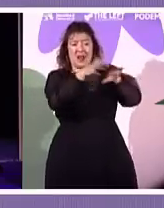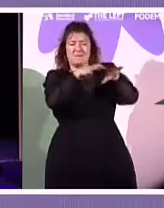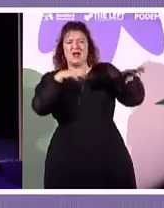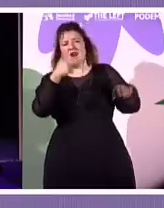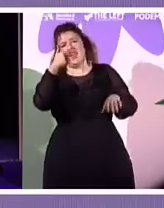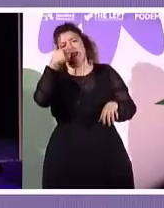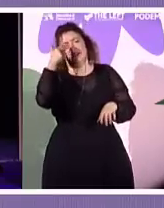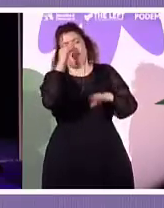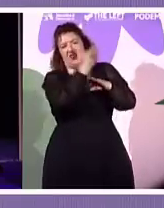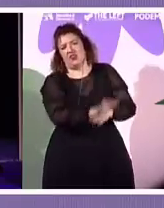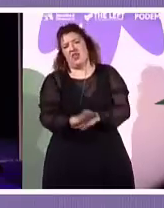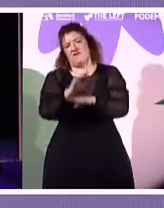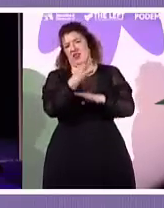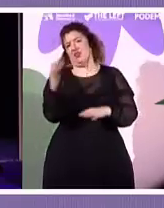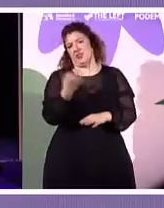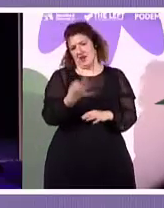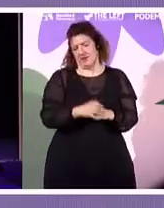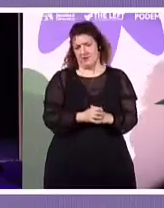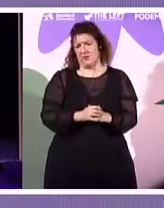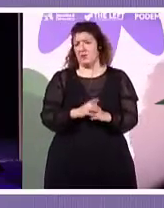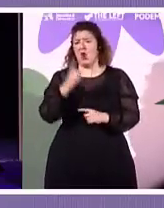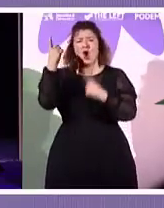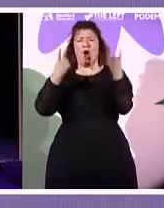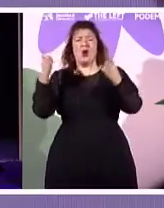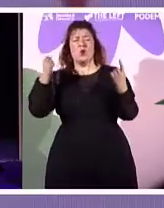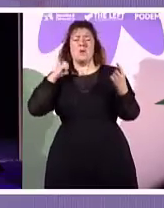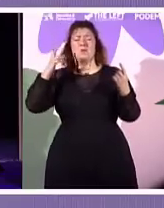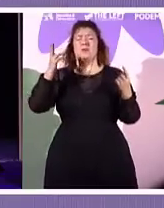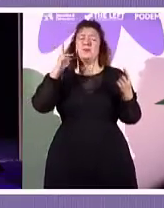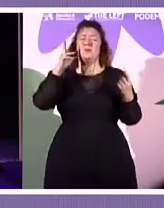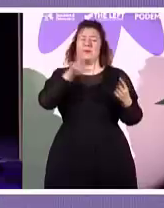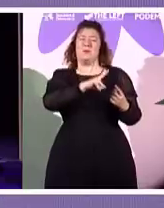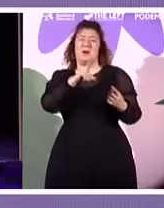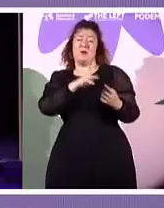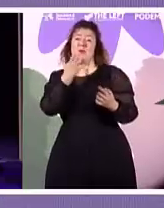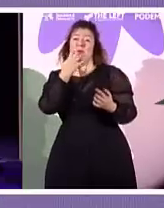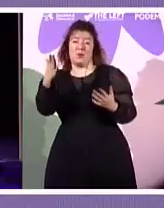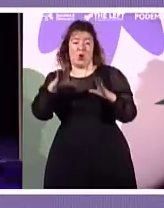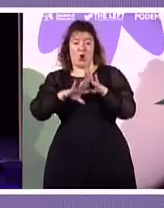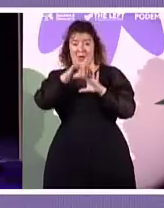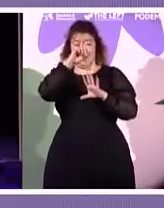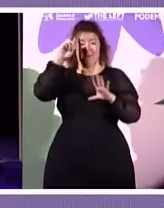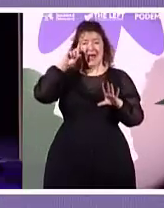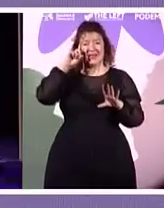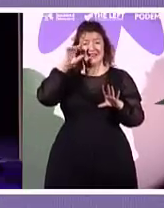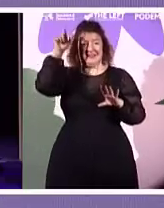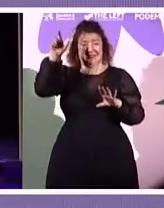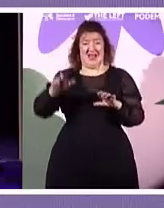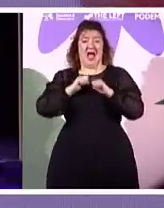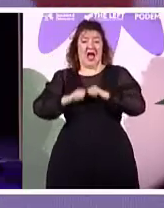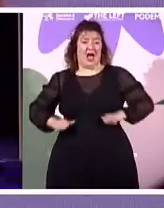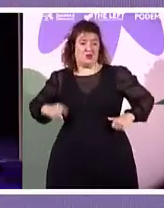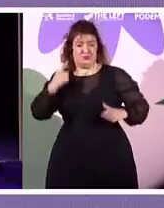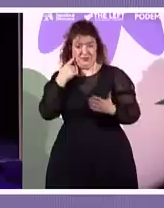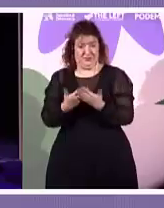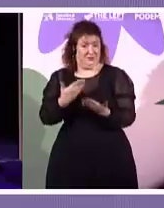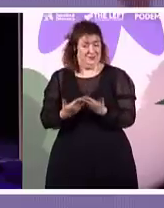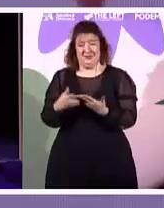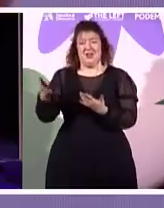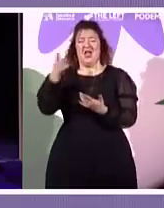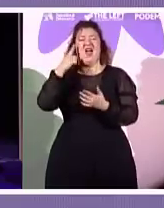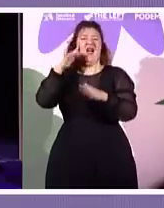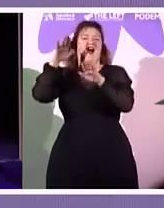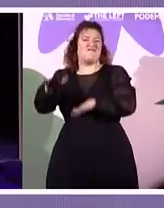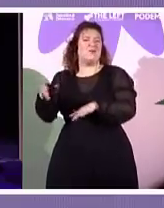social y no los intereses de unos pocos privilegiados como ocurre en la comunidad de Madrid con la señora Ayuso Y tenemos